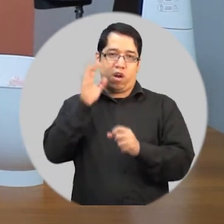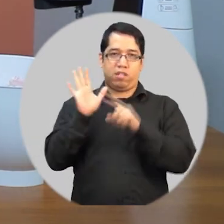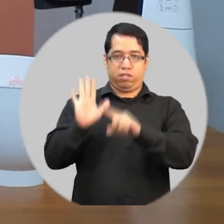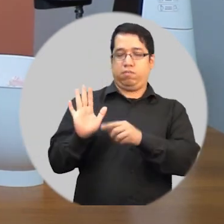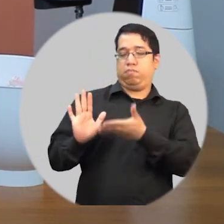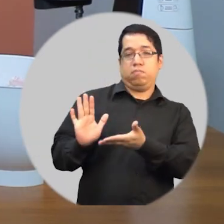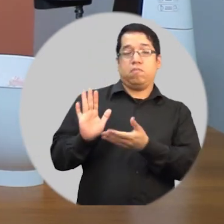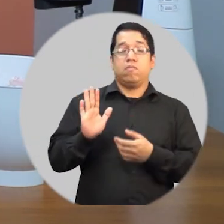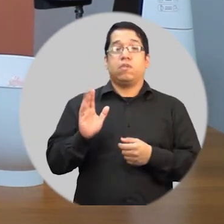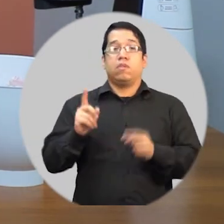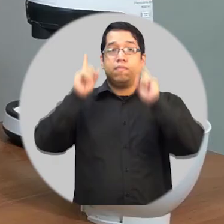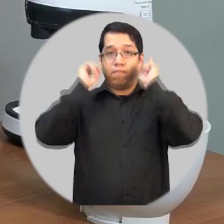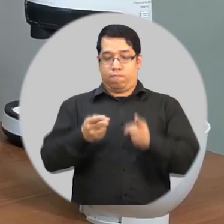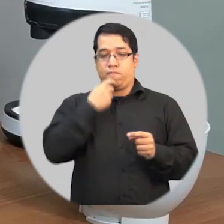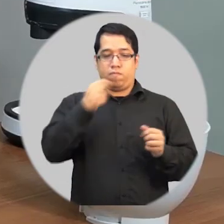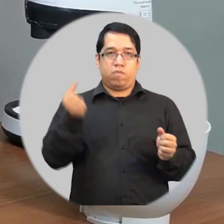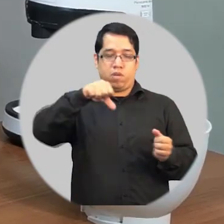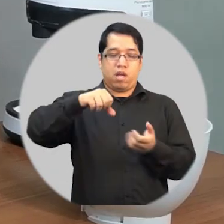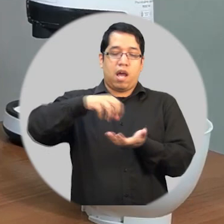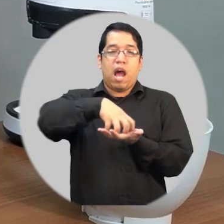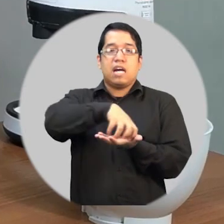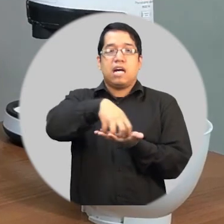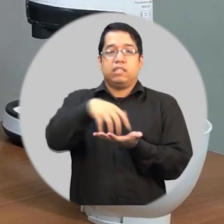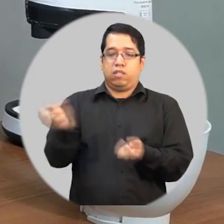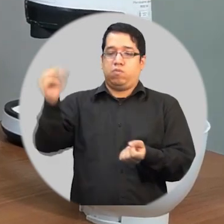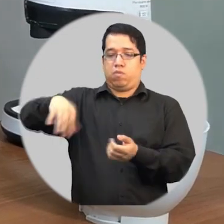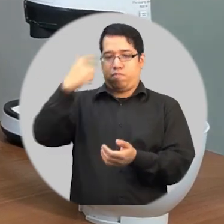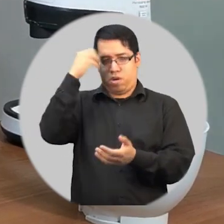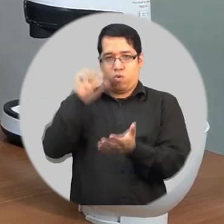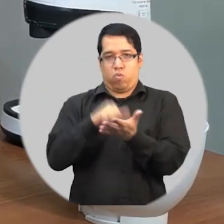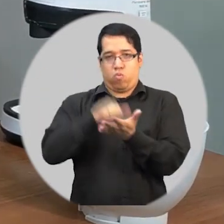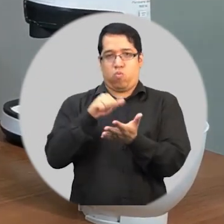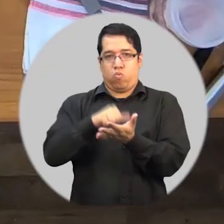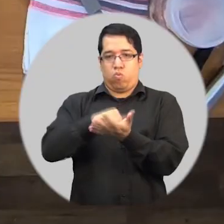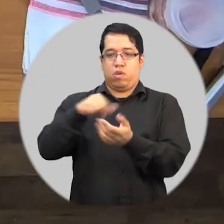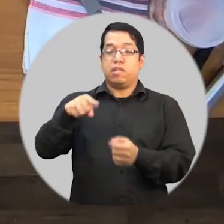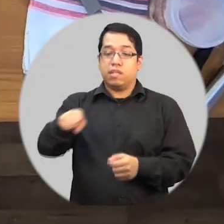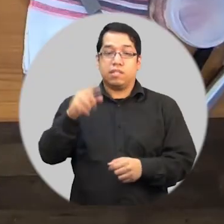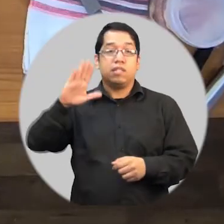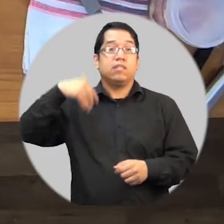también a esta le podemos también agregar gelatina para que quede firme para el relleno de torta.